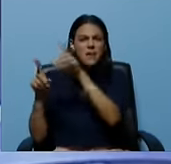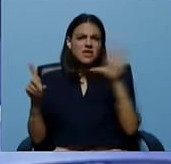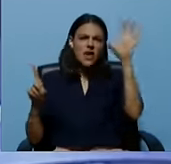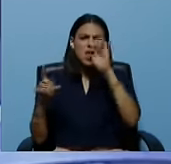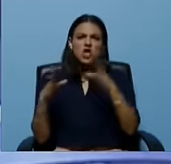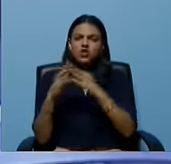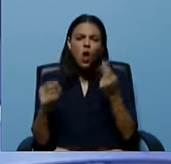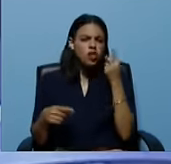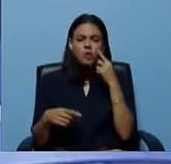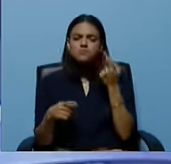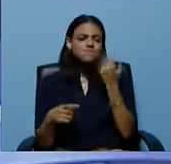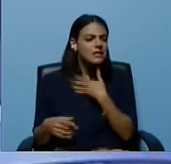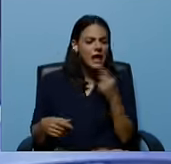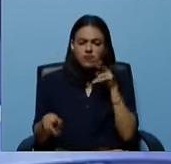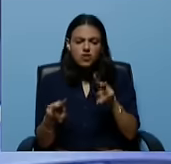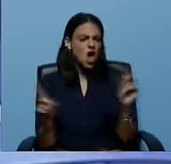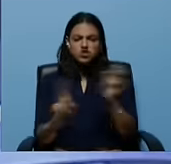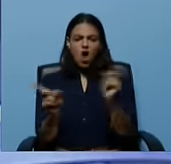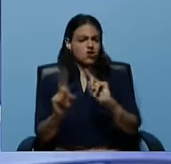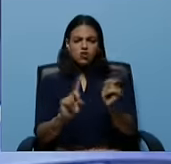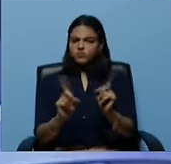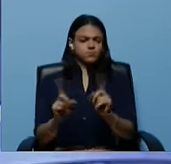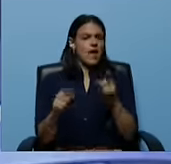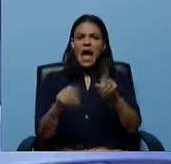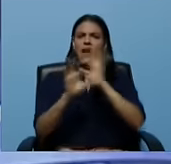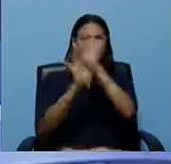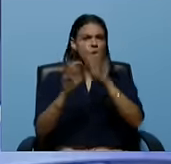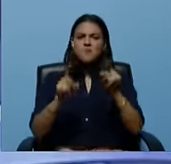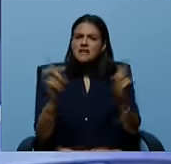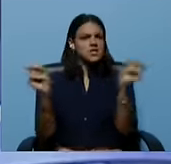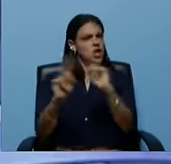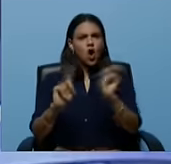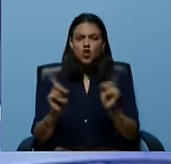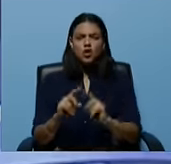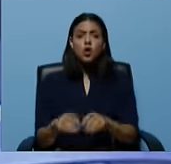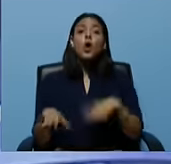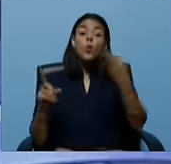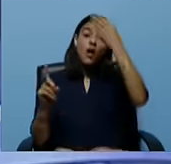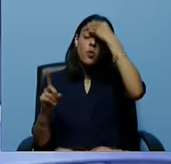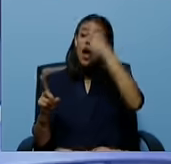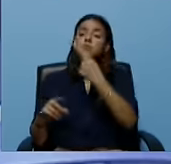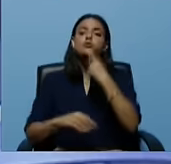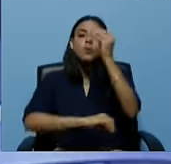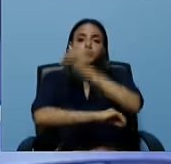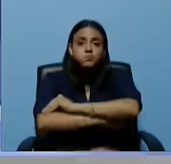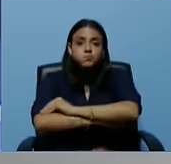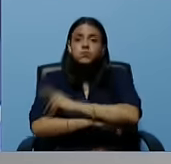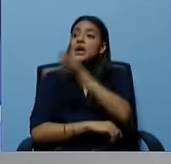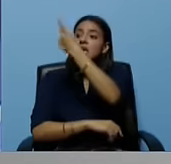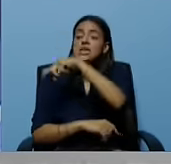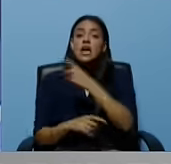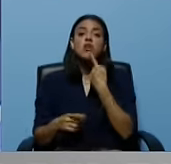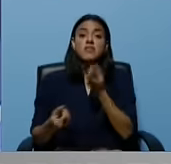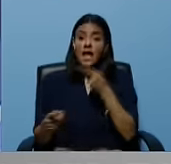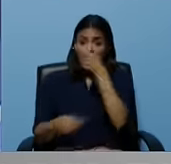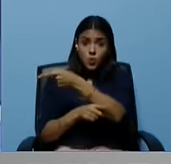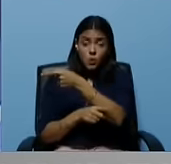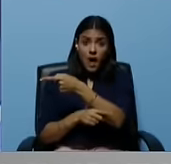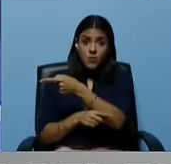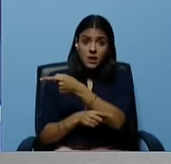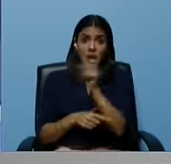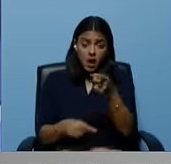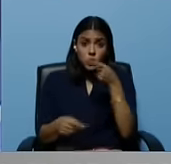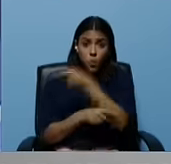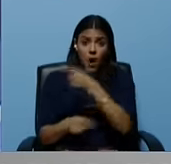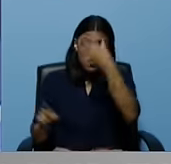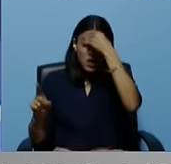sea a decir que no, que aun cuando González Urrutia acate, será que ellos lo van a obligar a asumir no